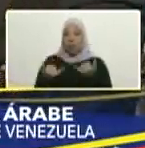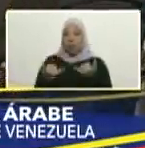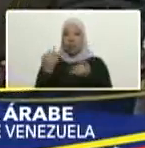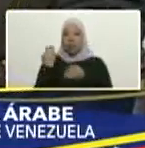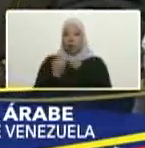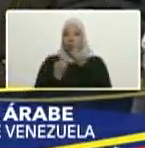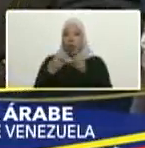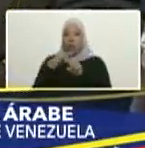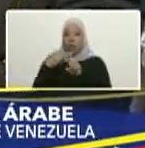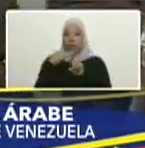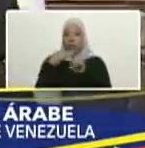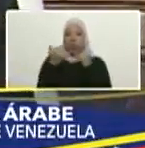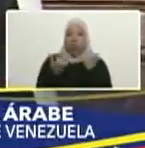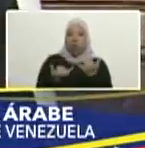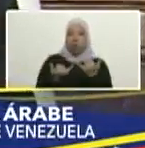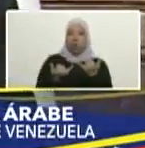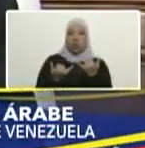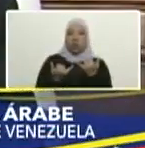hace,